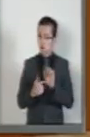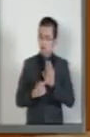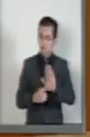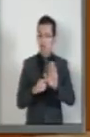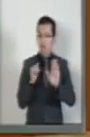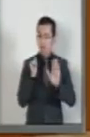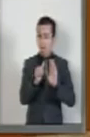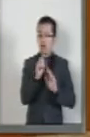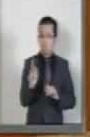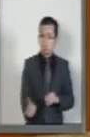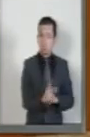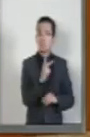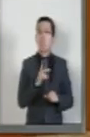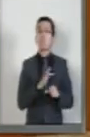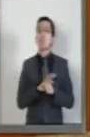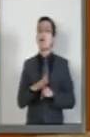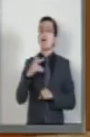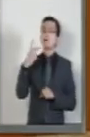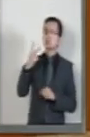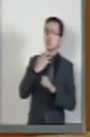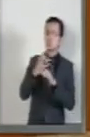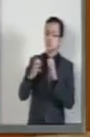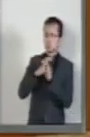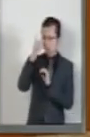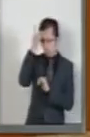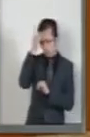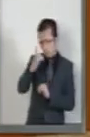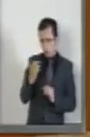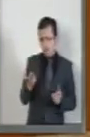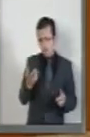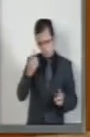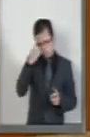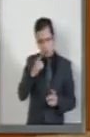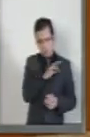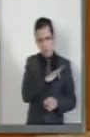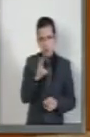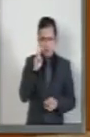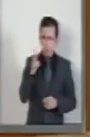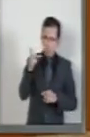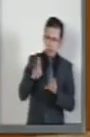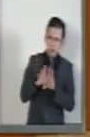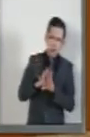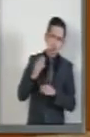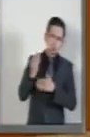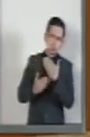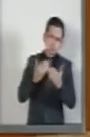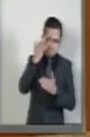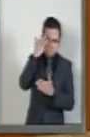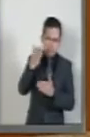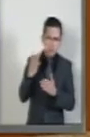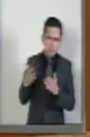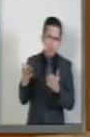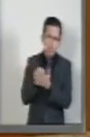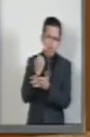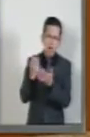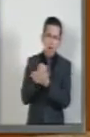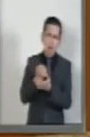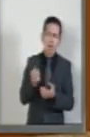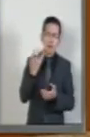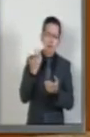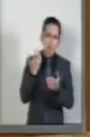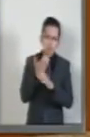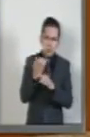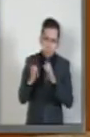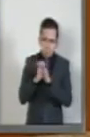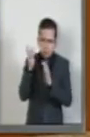situación patrimonial para dar seguimiento a la evolución de sus ingresos y su declaración